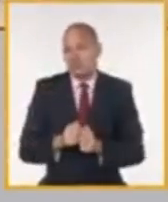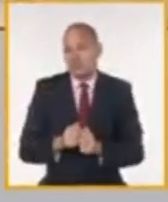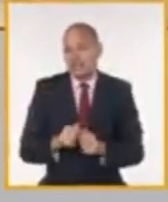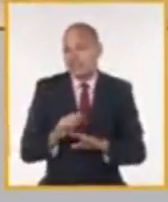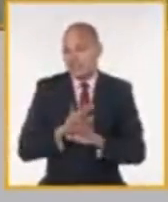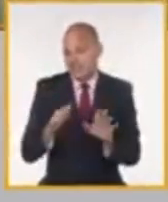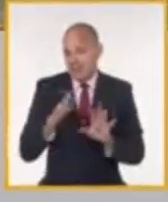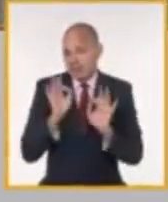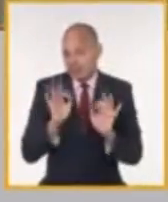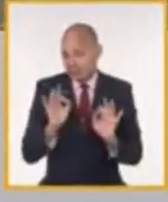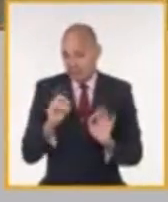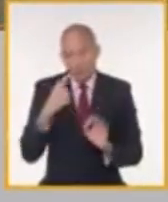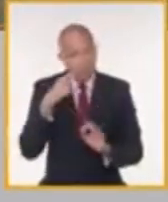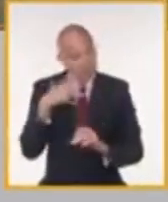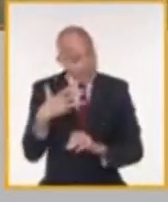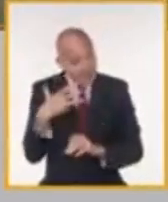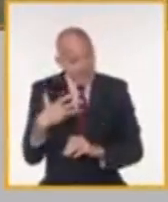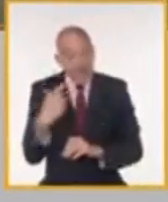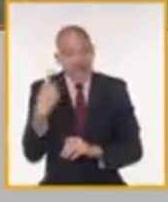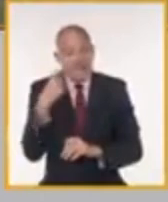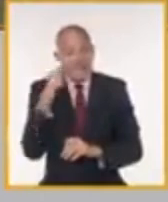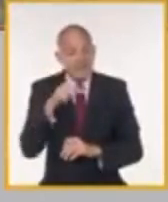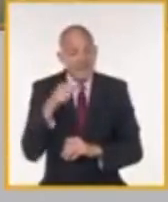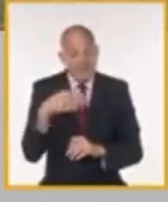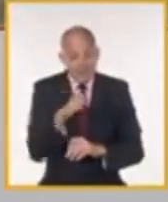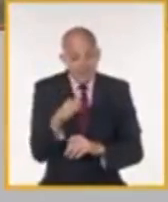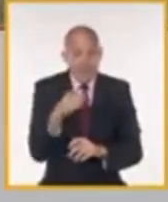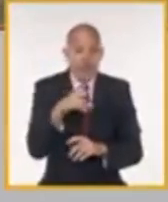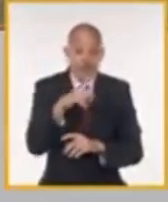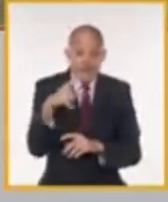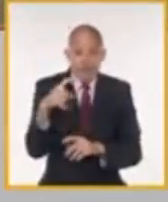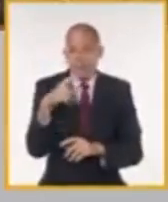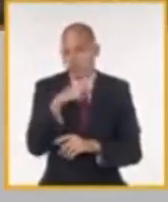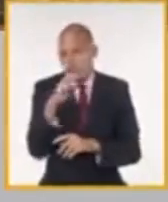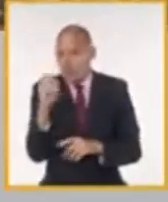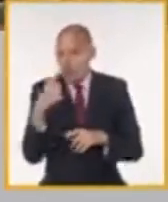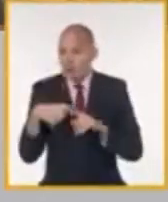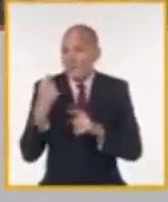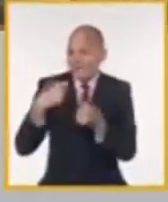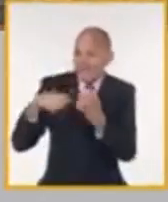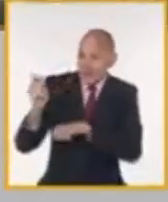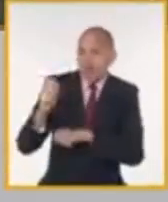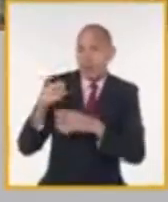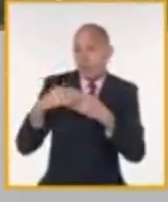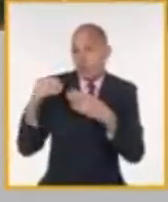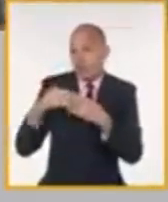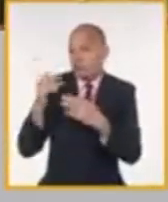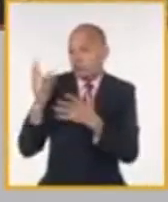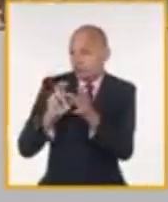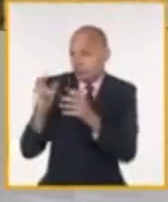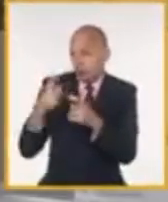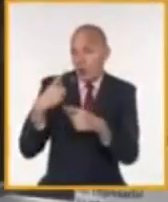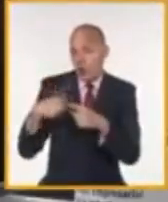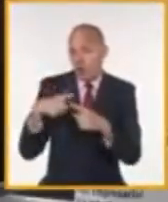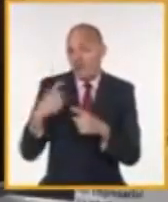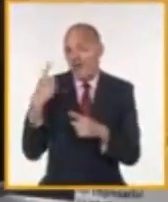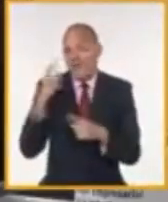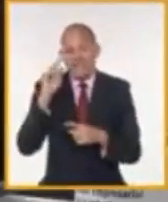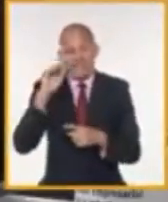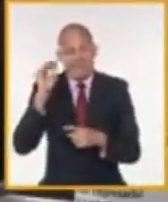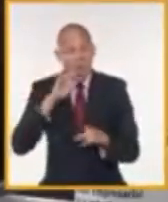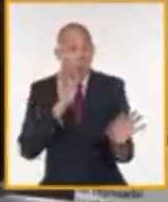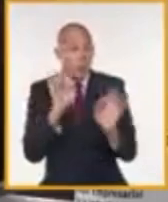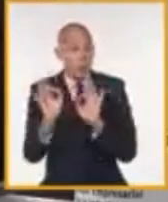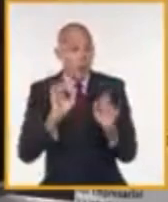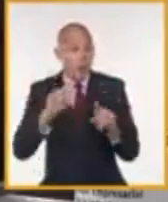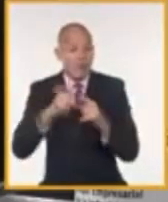no por último, la menos importante, una de las proyecciones fundamentales en el plan para corregir distorsiones y reimpulsar la